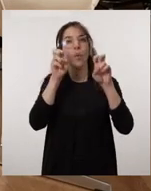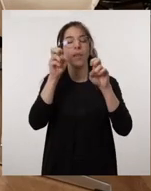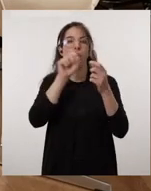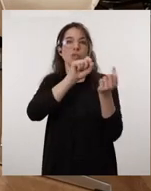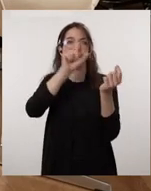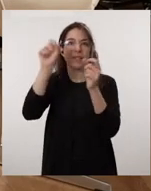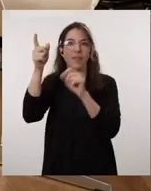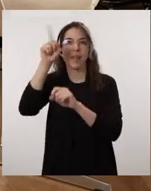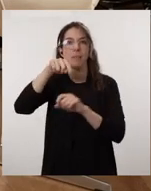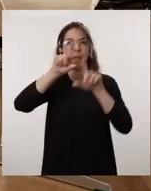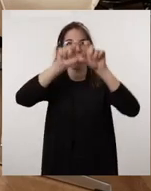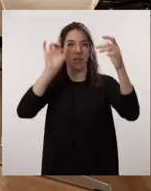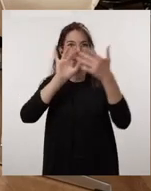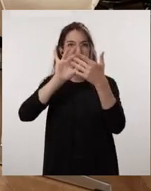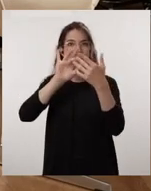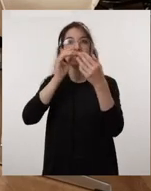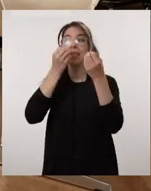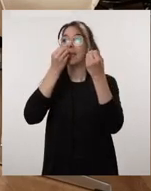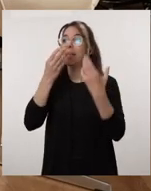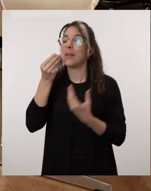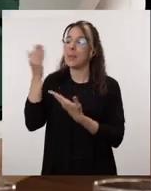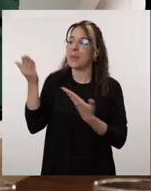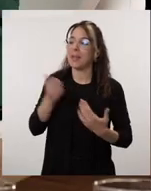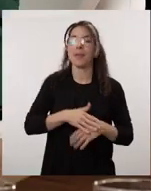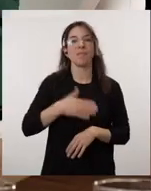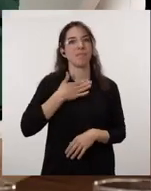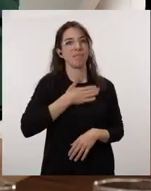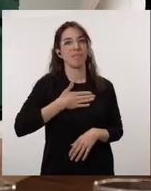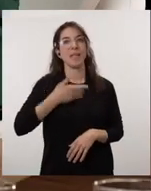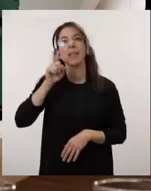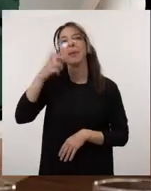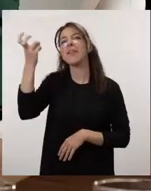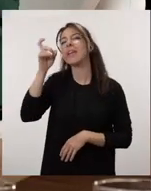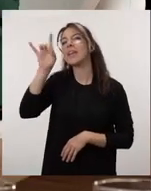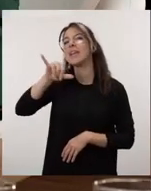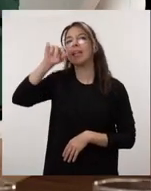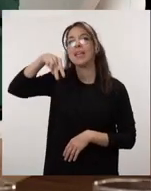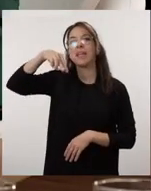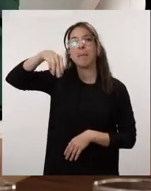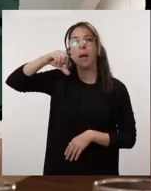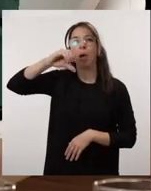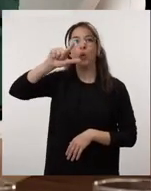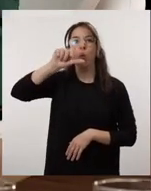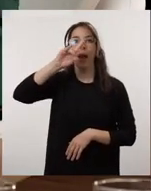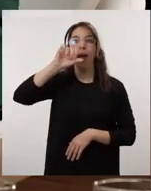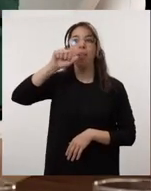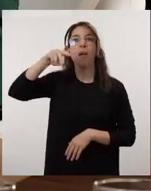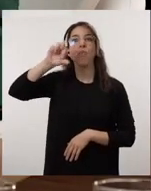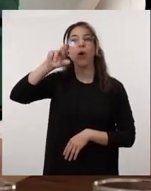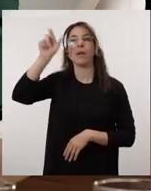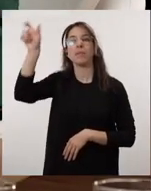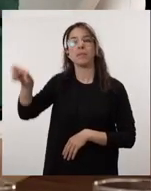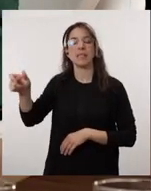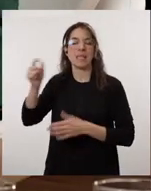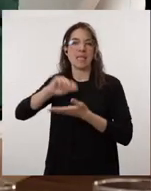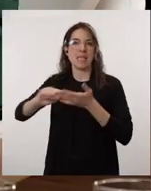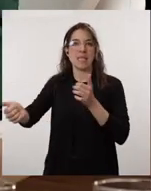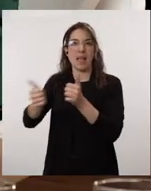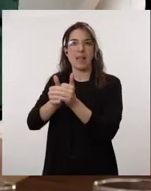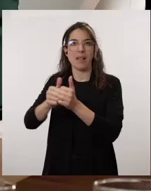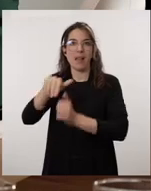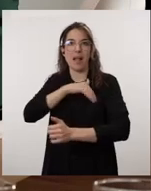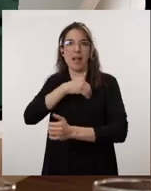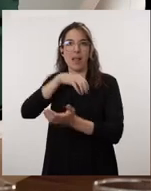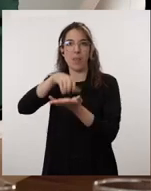y relaciones con empresas que tal bienvenida encantada sonsoles y también está con nosotros inmaculada mora ella es secretaria académica